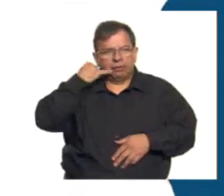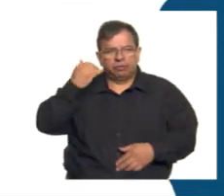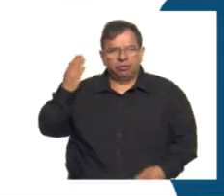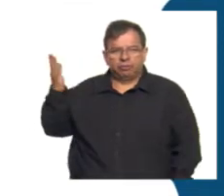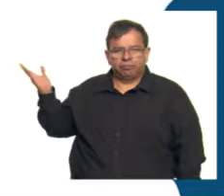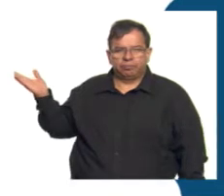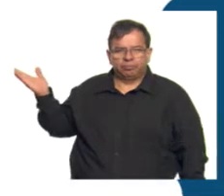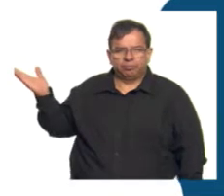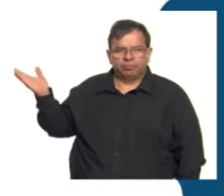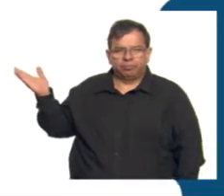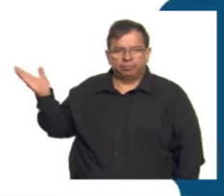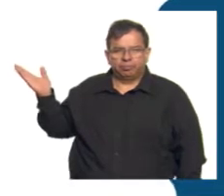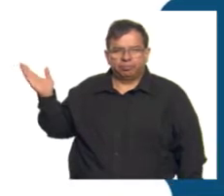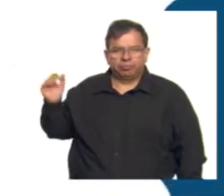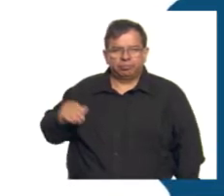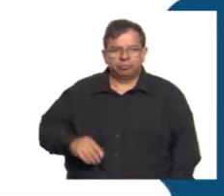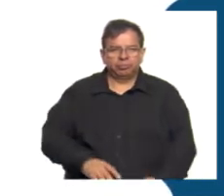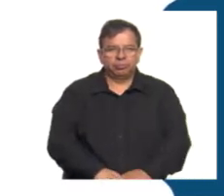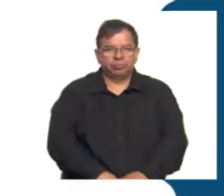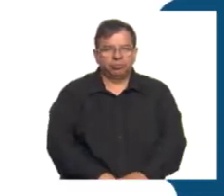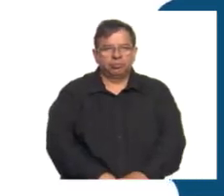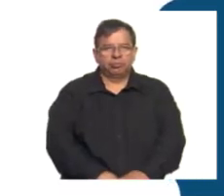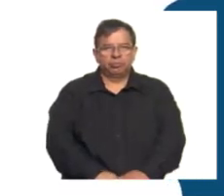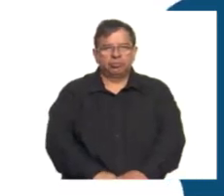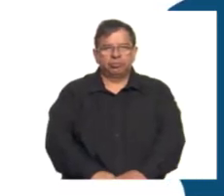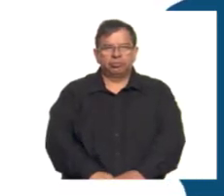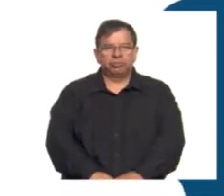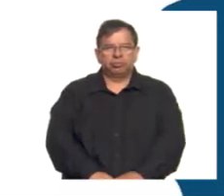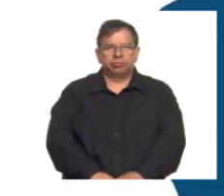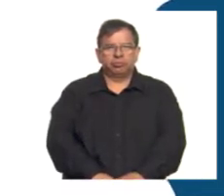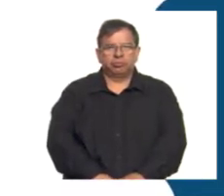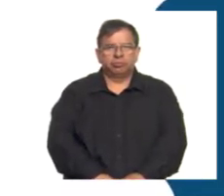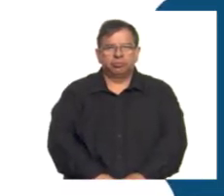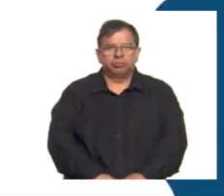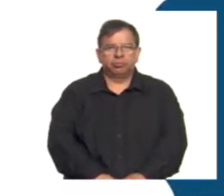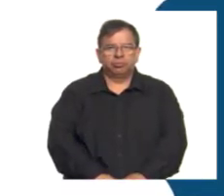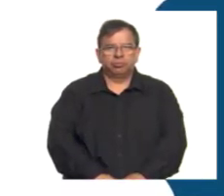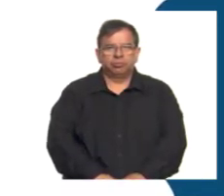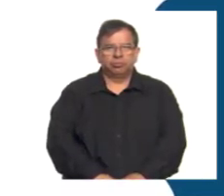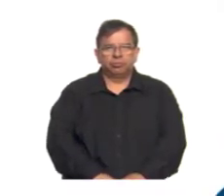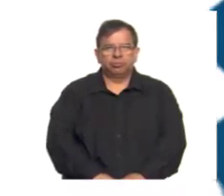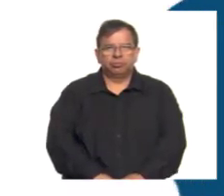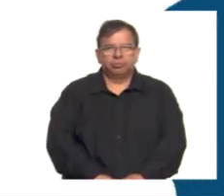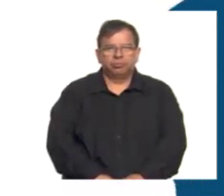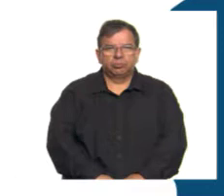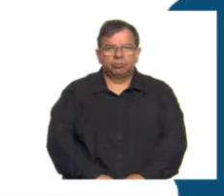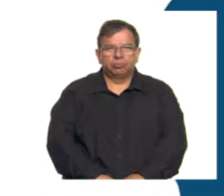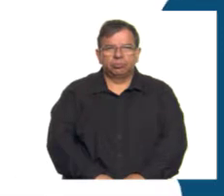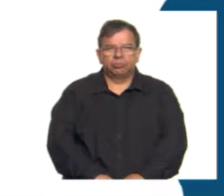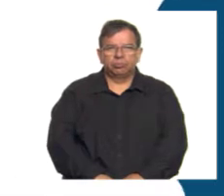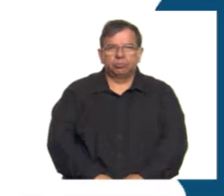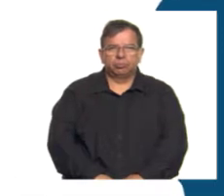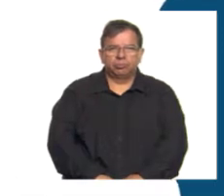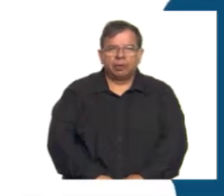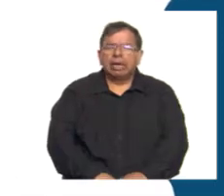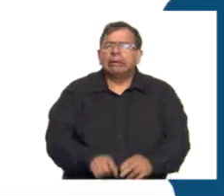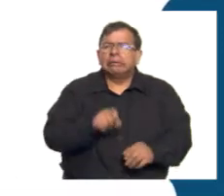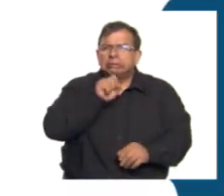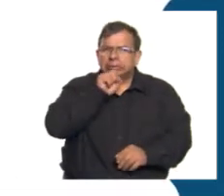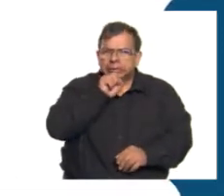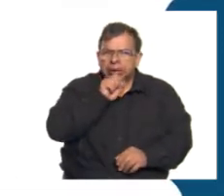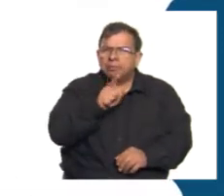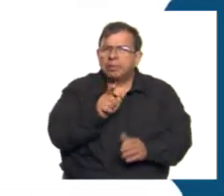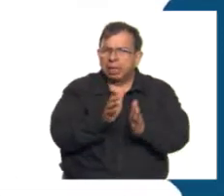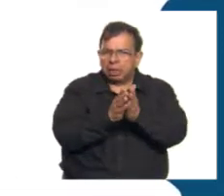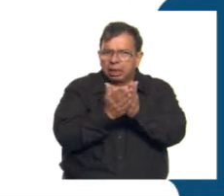teléfono 55 41 72 04 13 con 100 líneas. También puedes encontrar